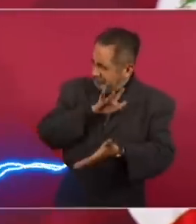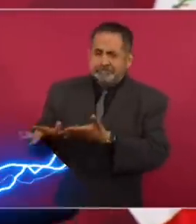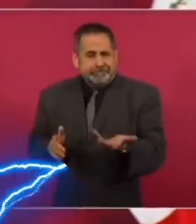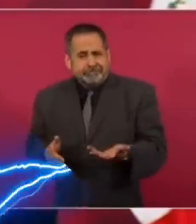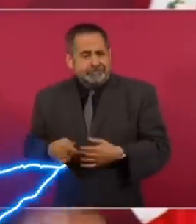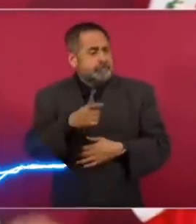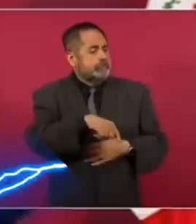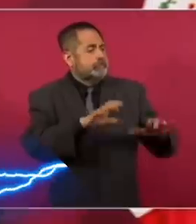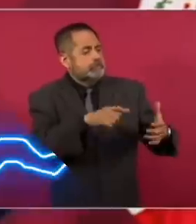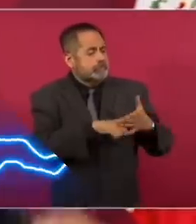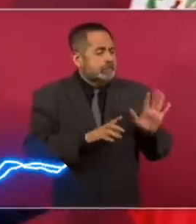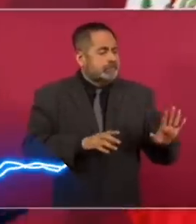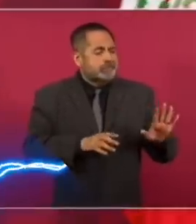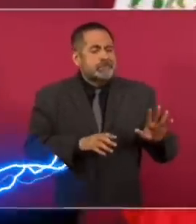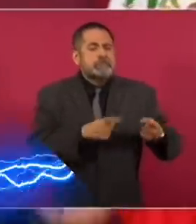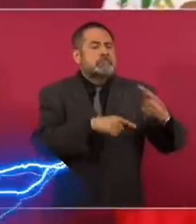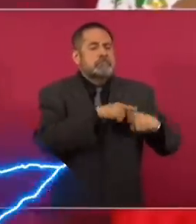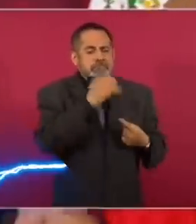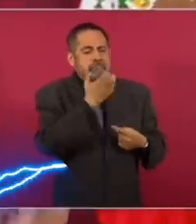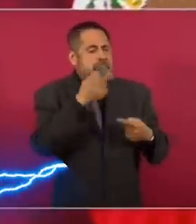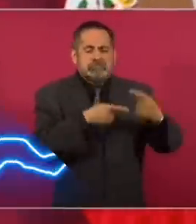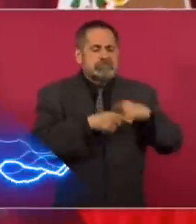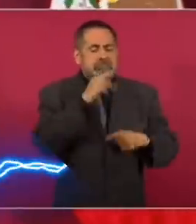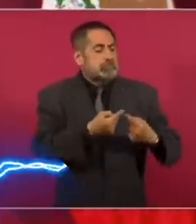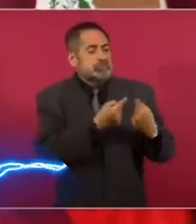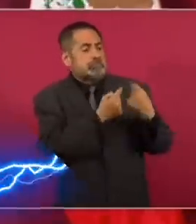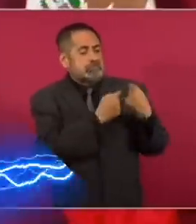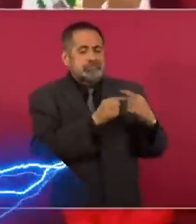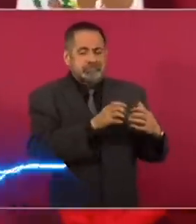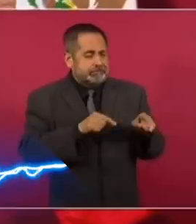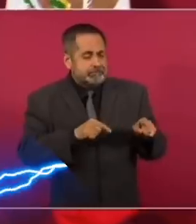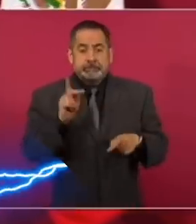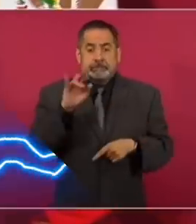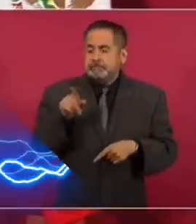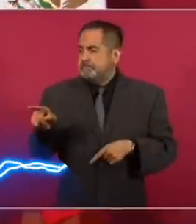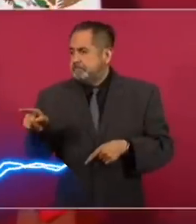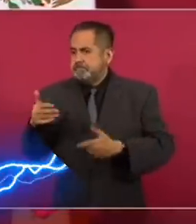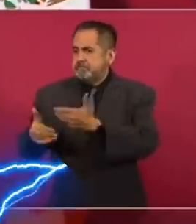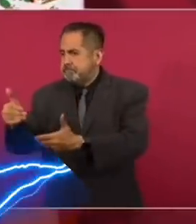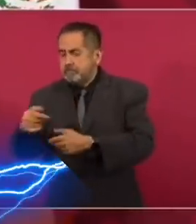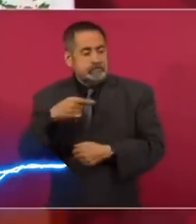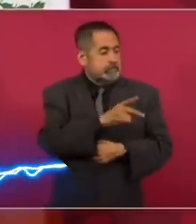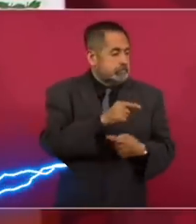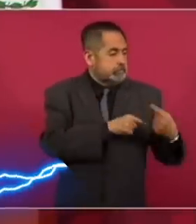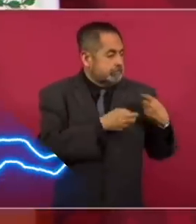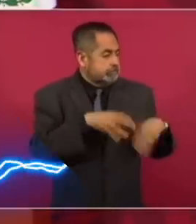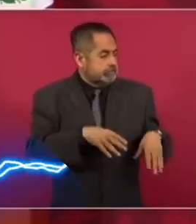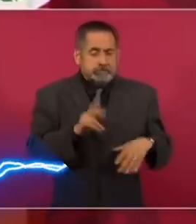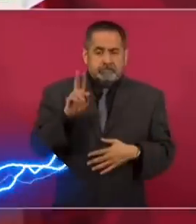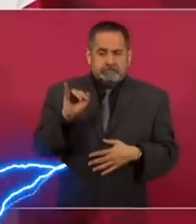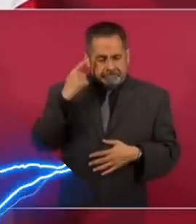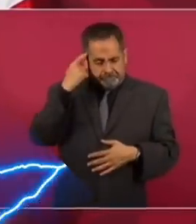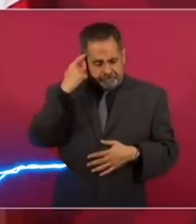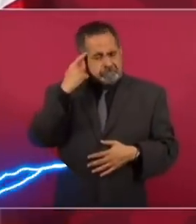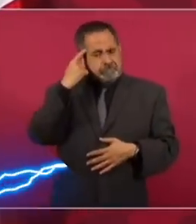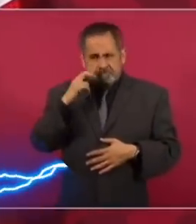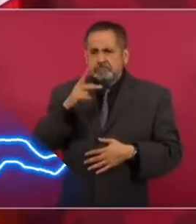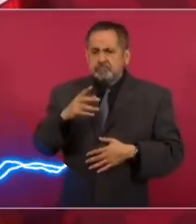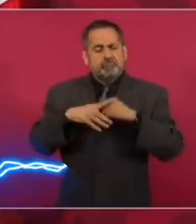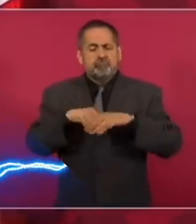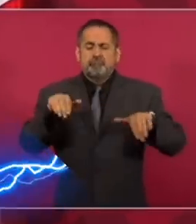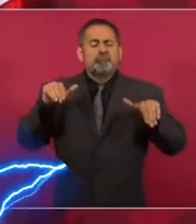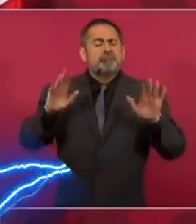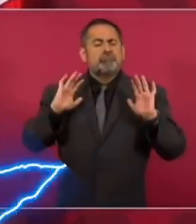conservadora que van como los cangrejos, para atrás. ¿Qué no podían ellos decir? Nosotros vamos en medio.